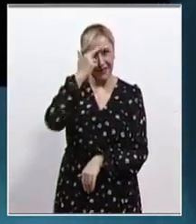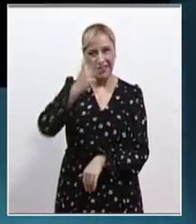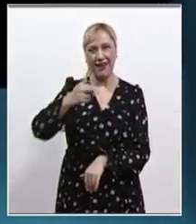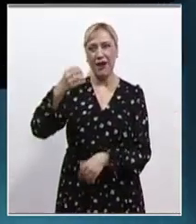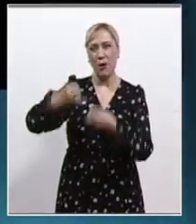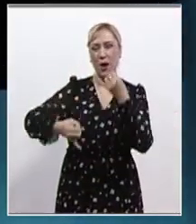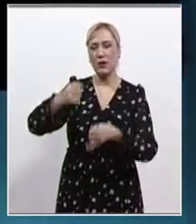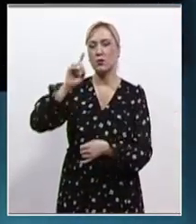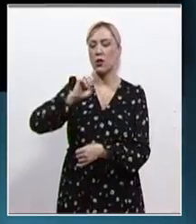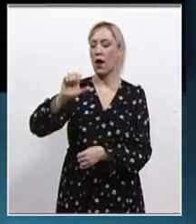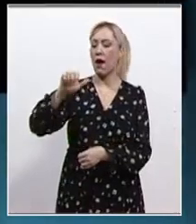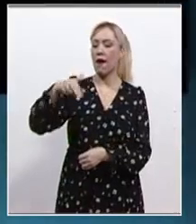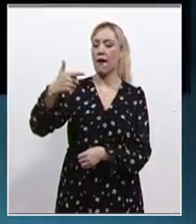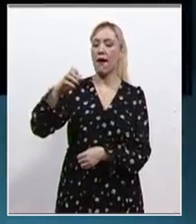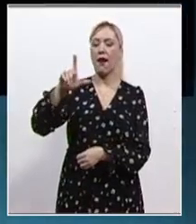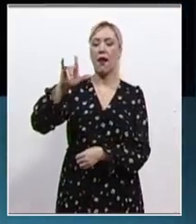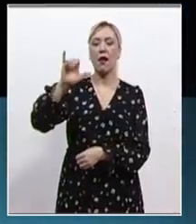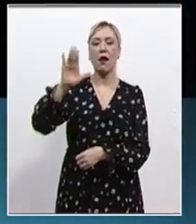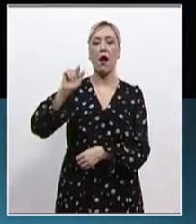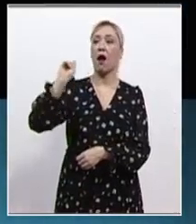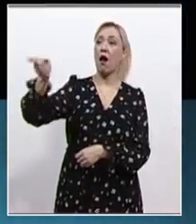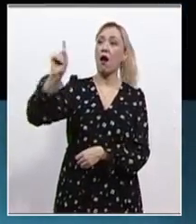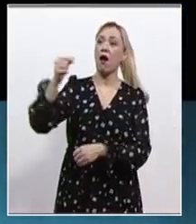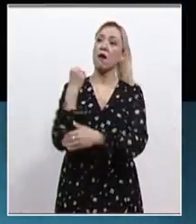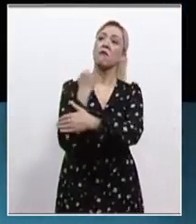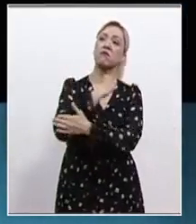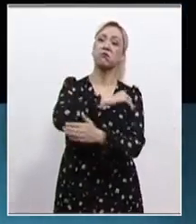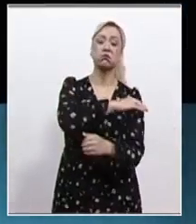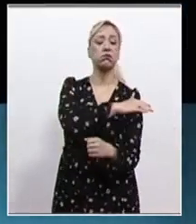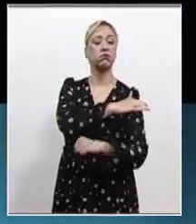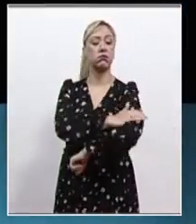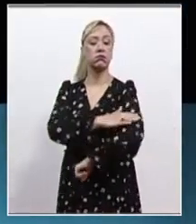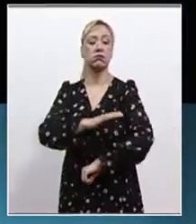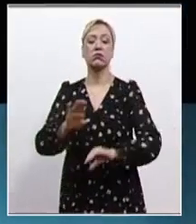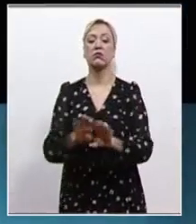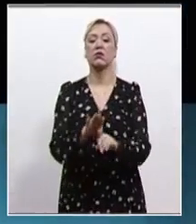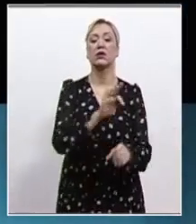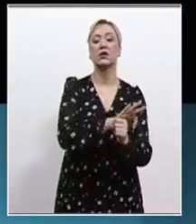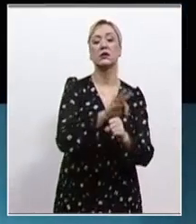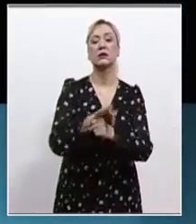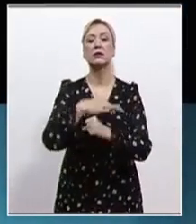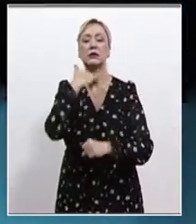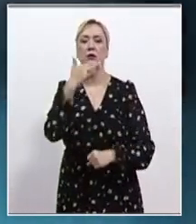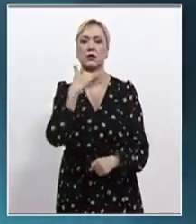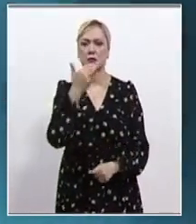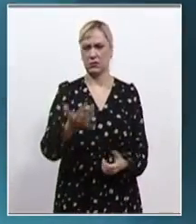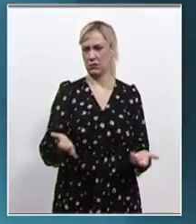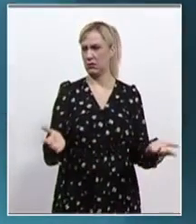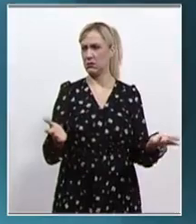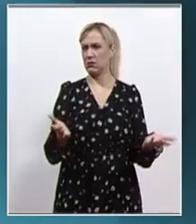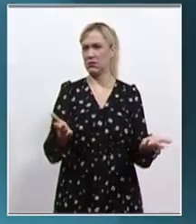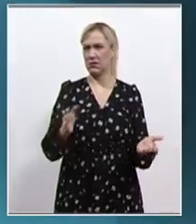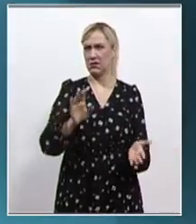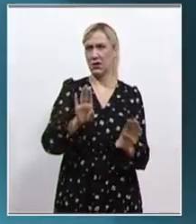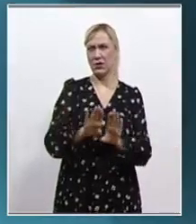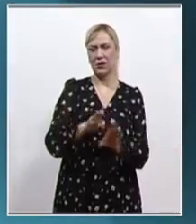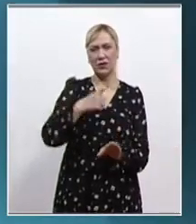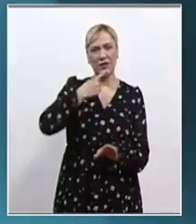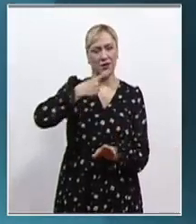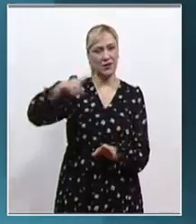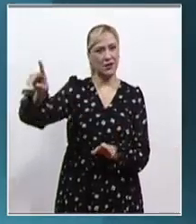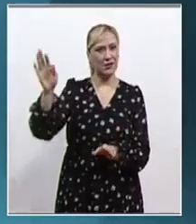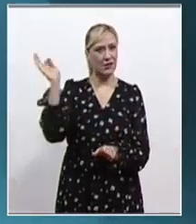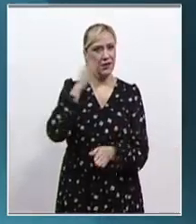la fe pública y tráfico de influencias, es un llamado a las autoridades mexicanas para que adopten medidas concretas que garanticen la